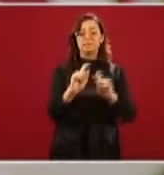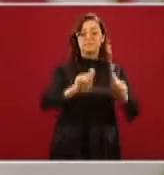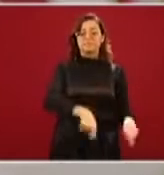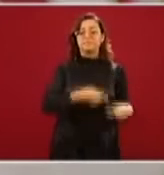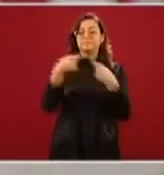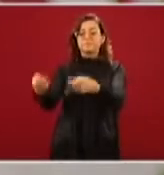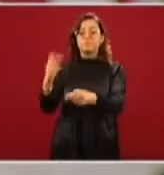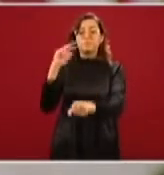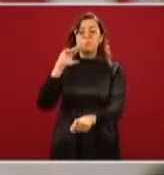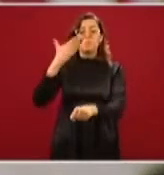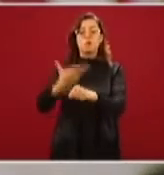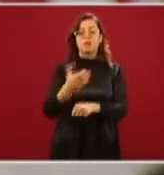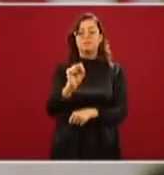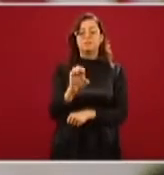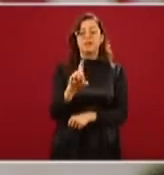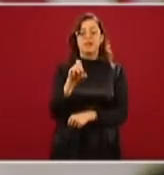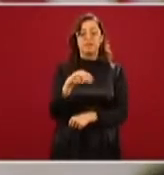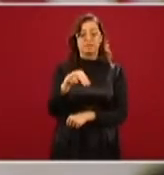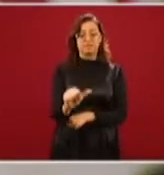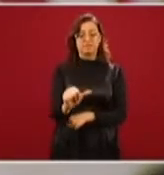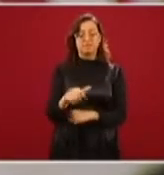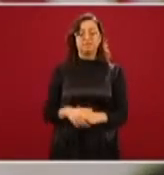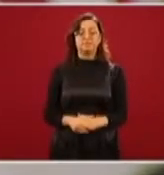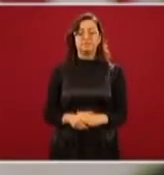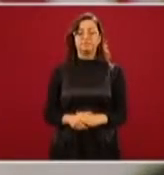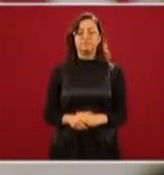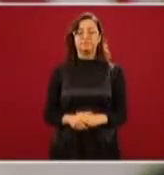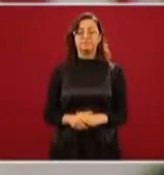la responsabilidad de la Secretaría de la Defensa Nacional.